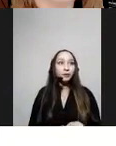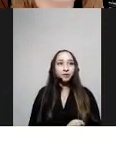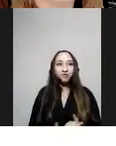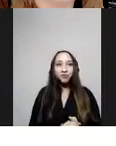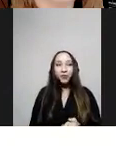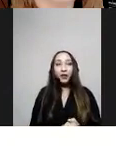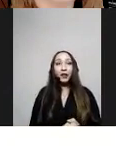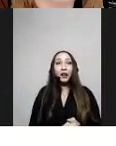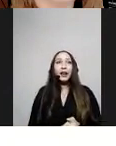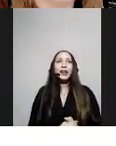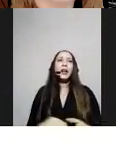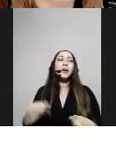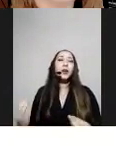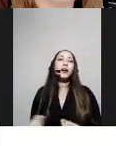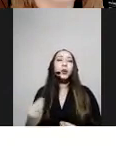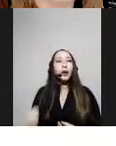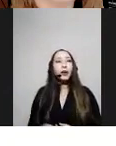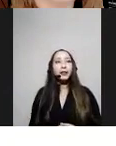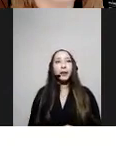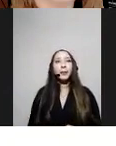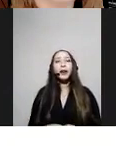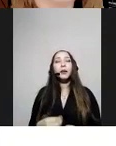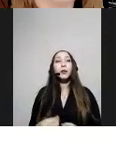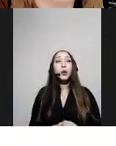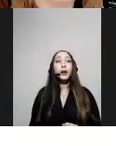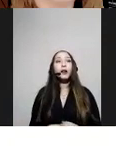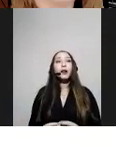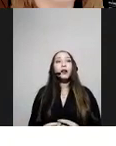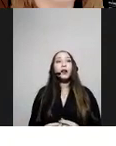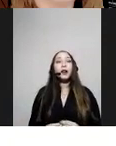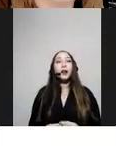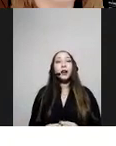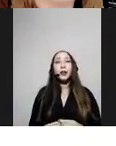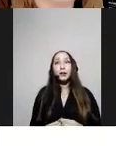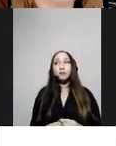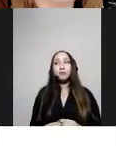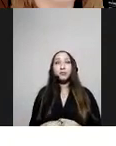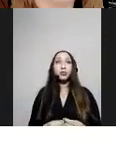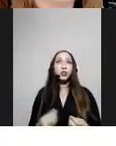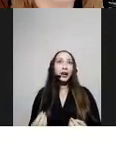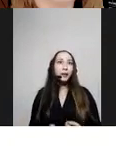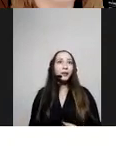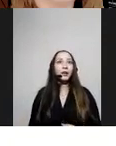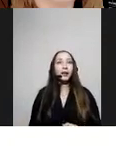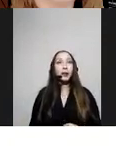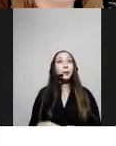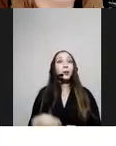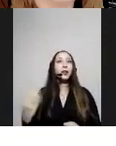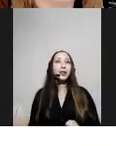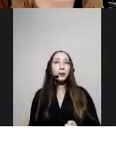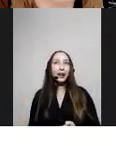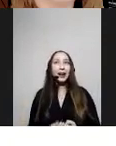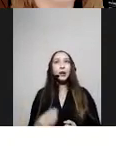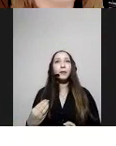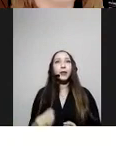Google. Y él empezó a estudiar este tema y empezó a ver que funcionaba y que podía